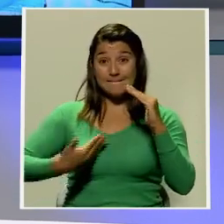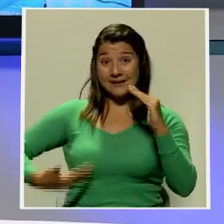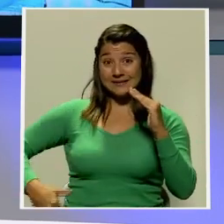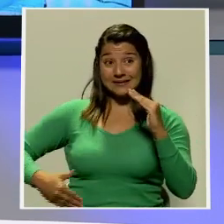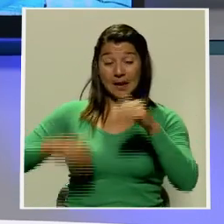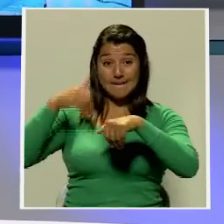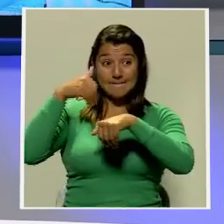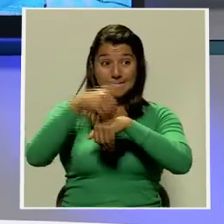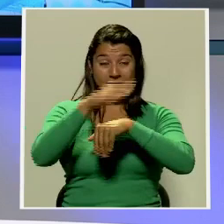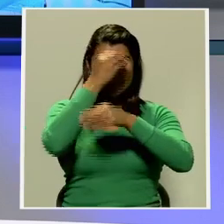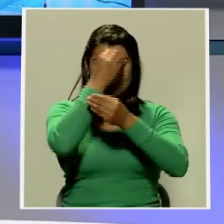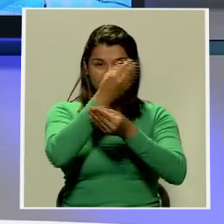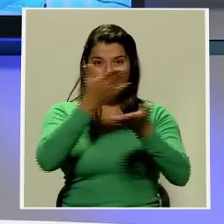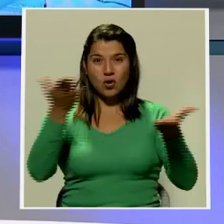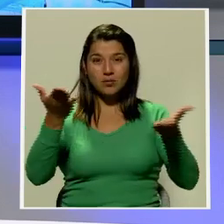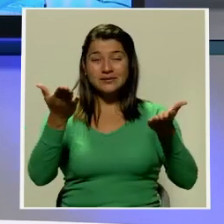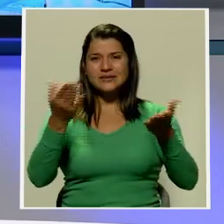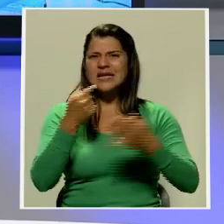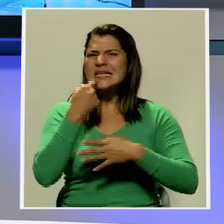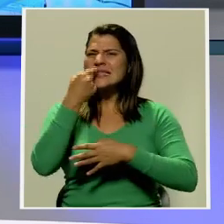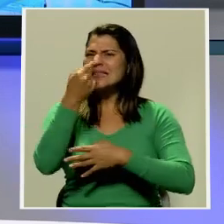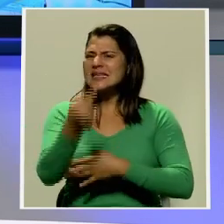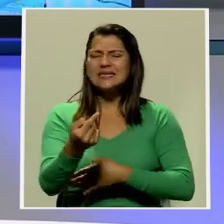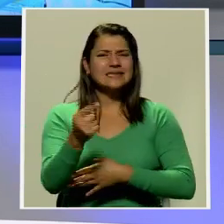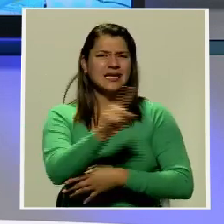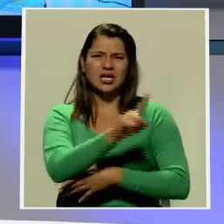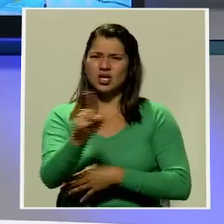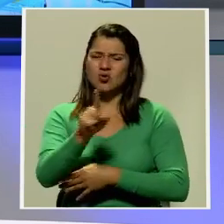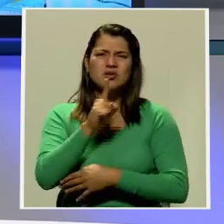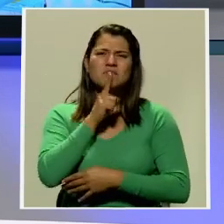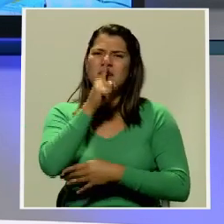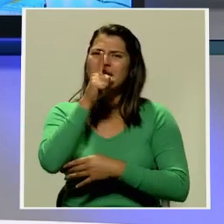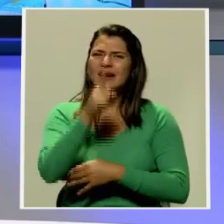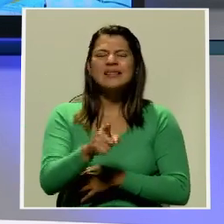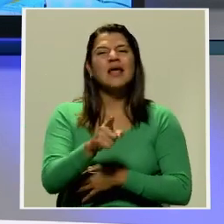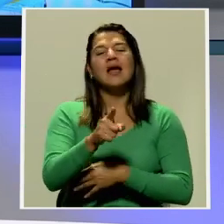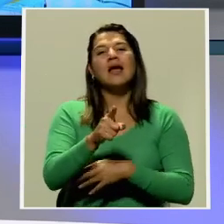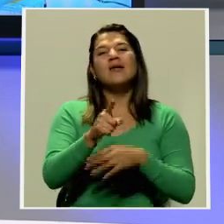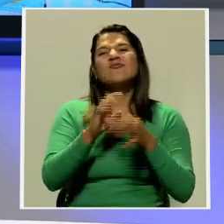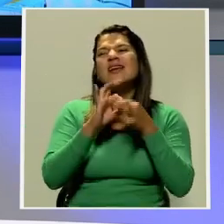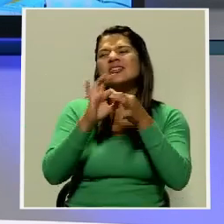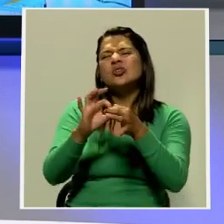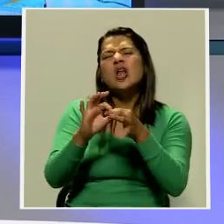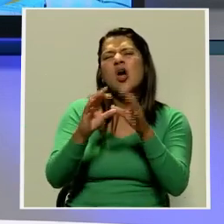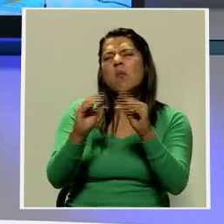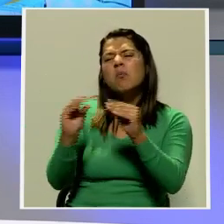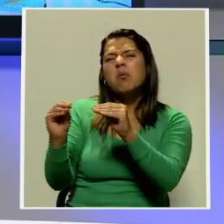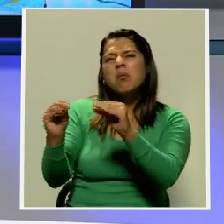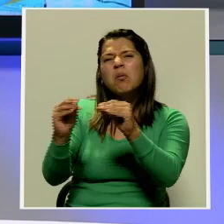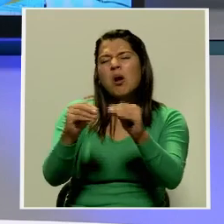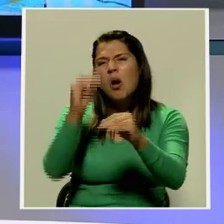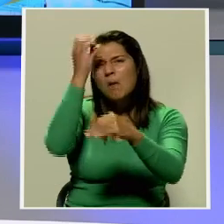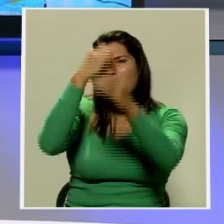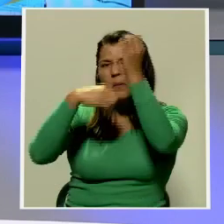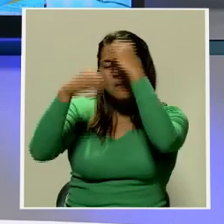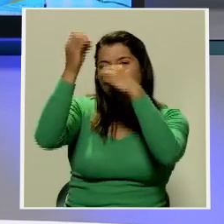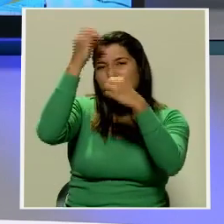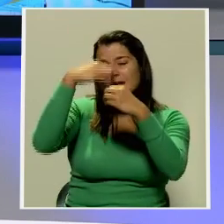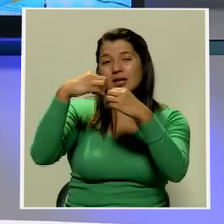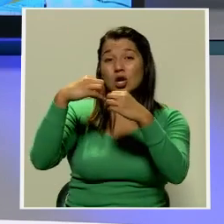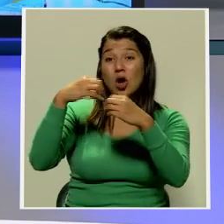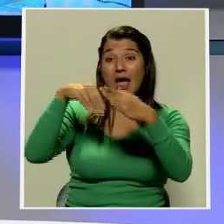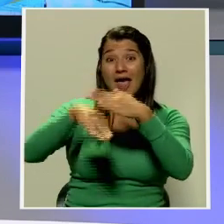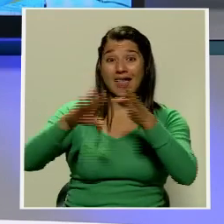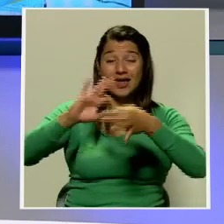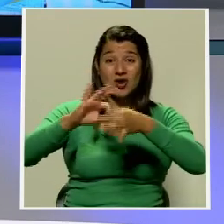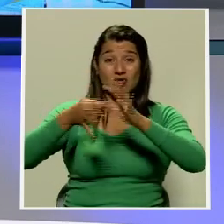un comunicado desmintiendo categóricamente una serie de comentarios y rumores que circulaban en